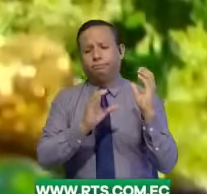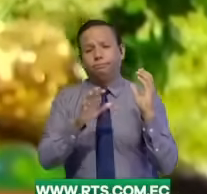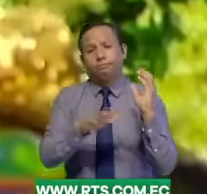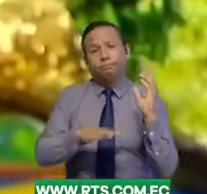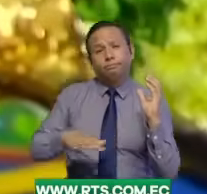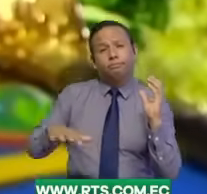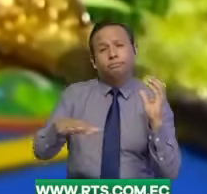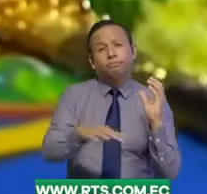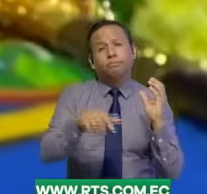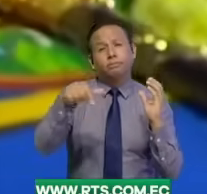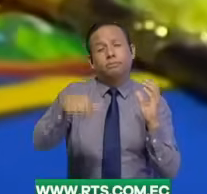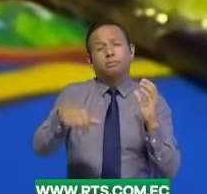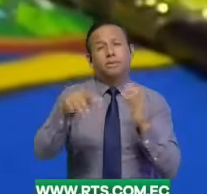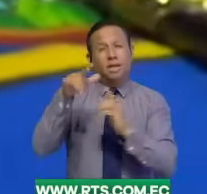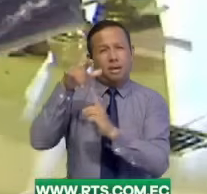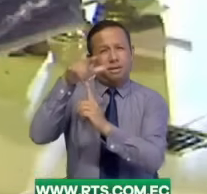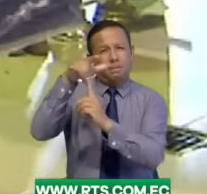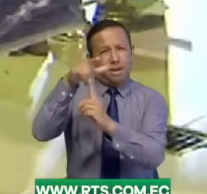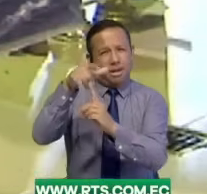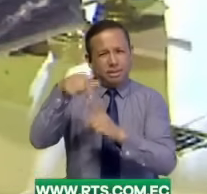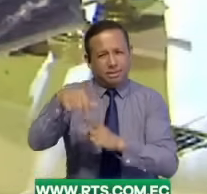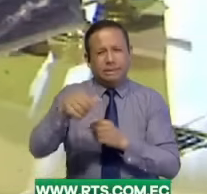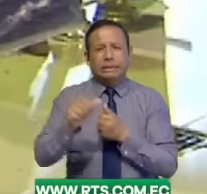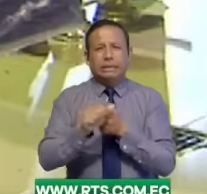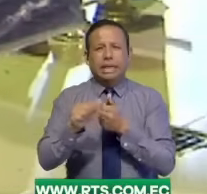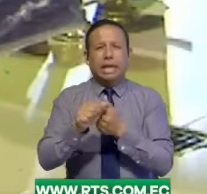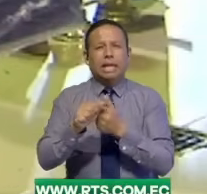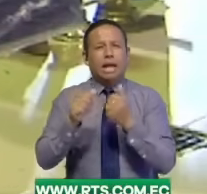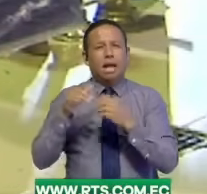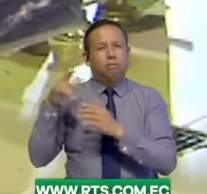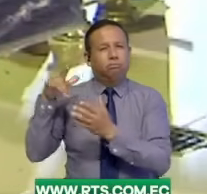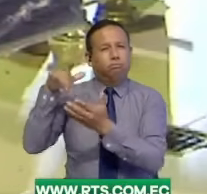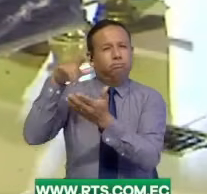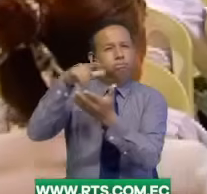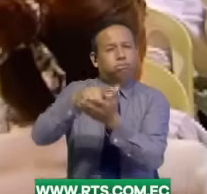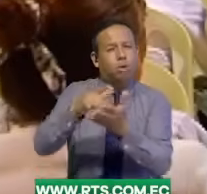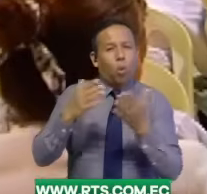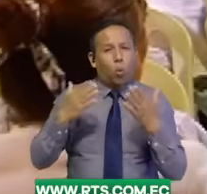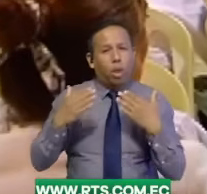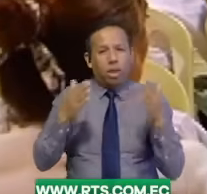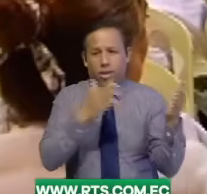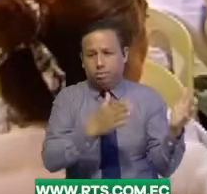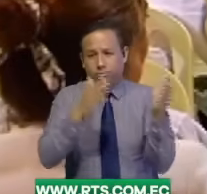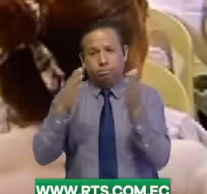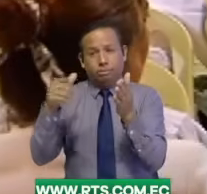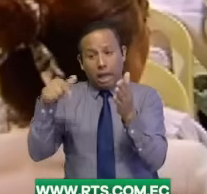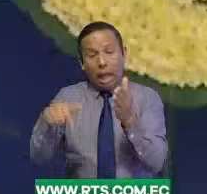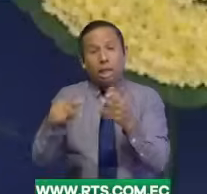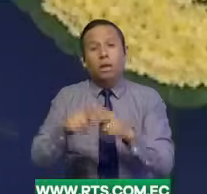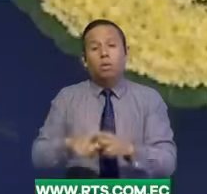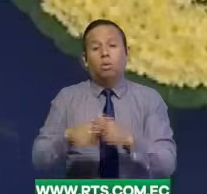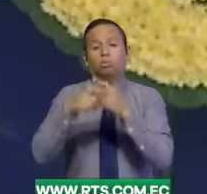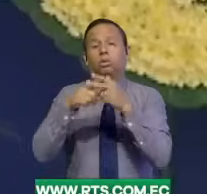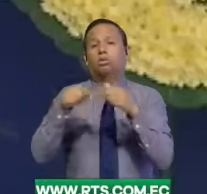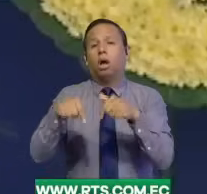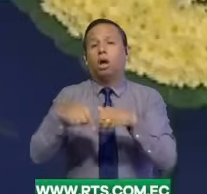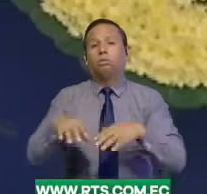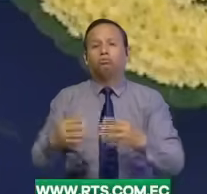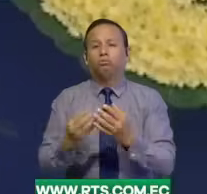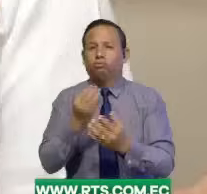la aviación naval, al pie del aeropuerto de Guayaquil, donde se levantó una capilla ardiente en su